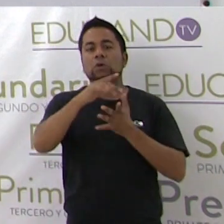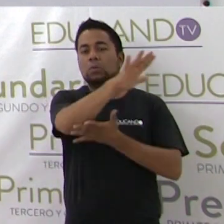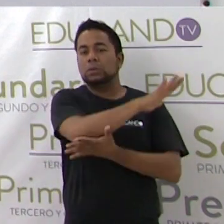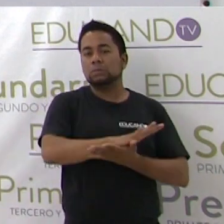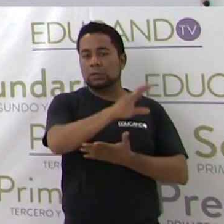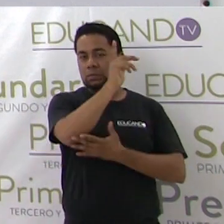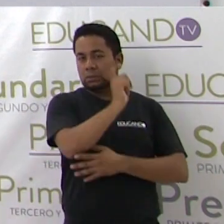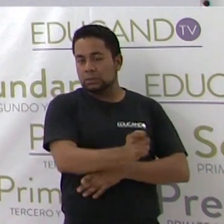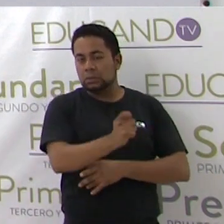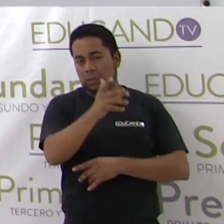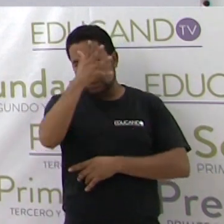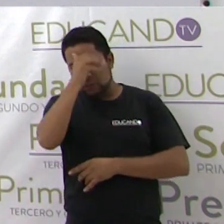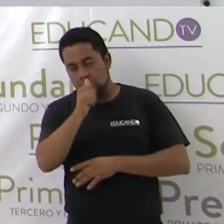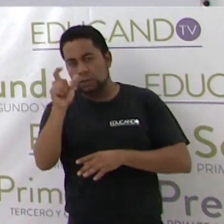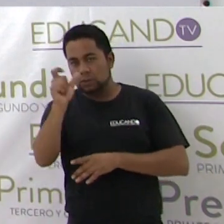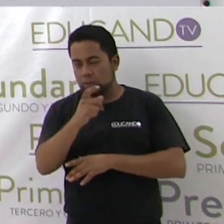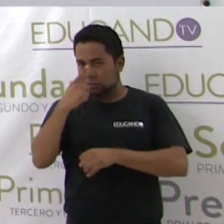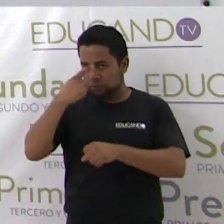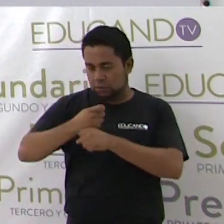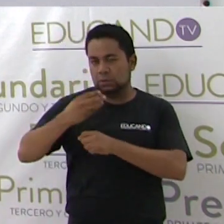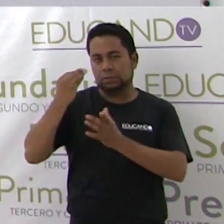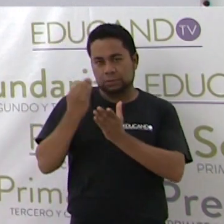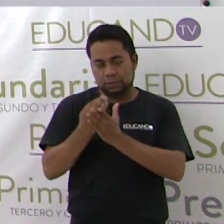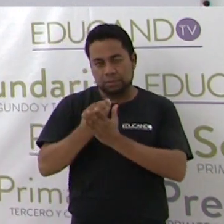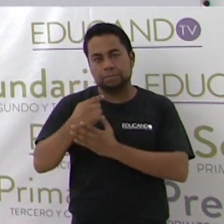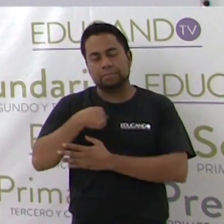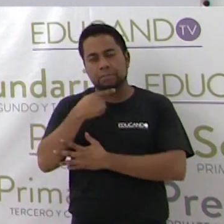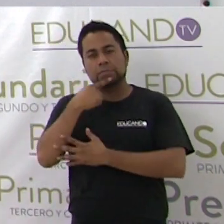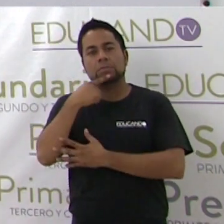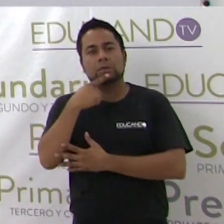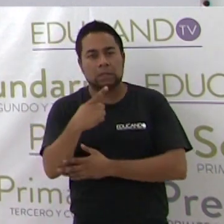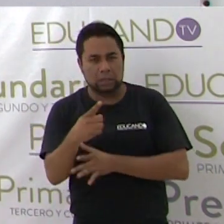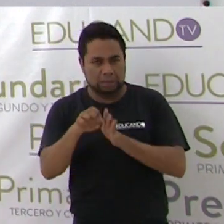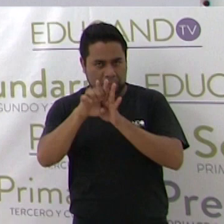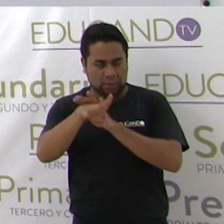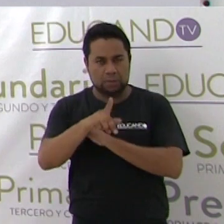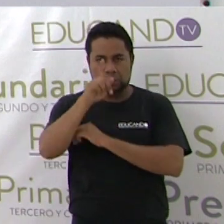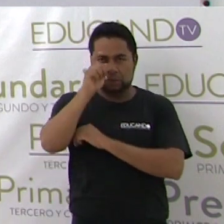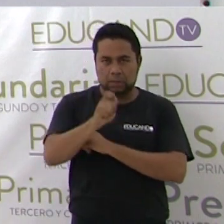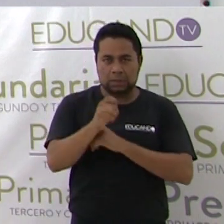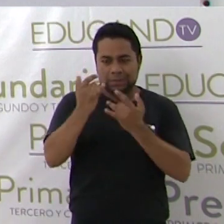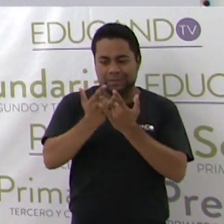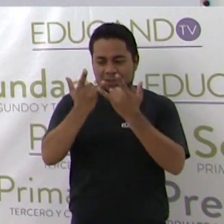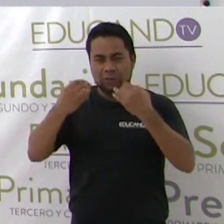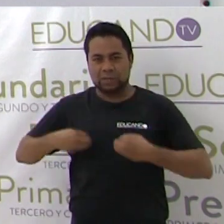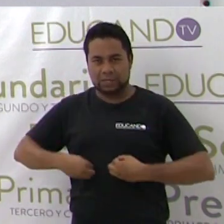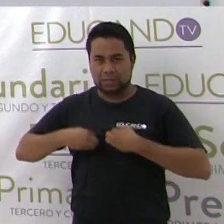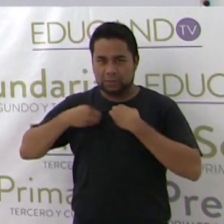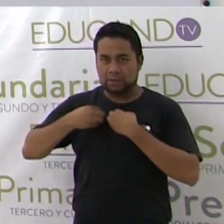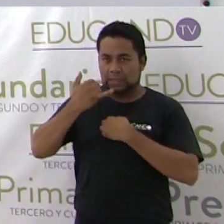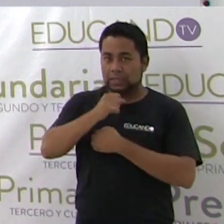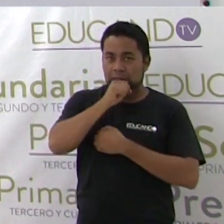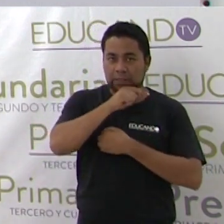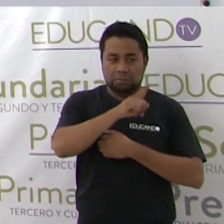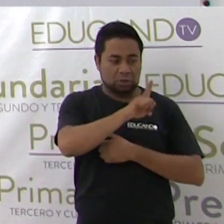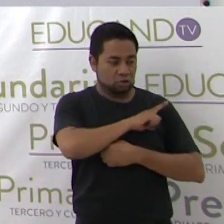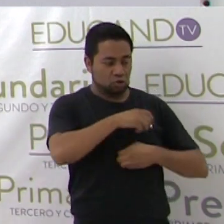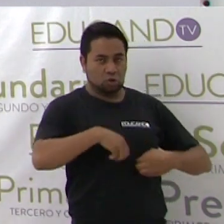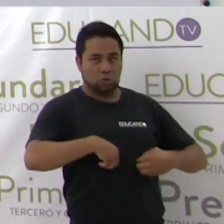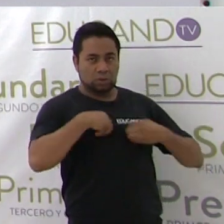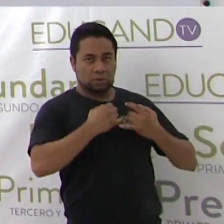histórico, recuerda que en la primera sesión hablamos de lo que es la biografía y la